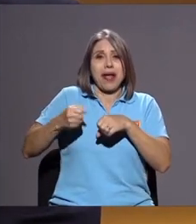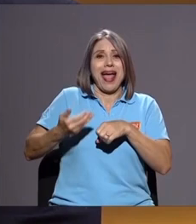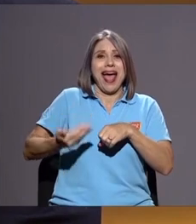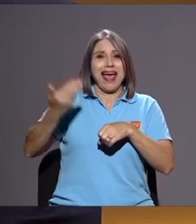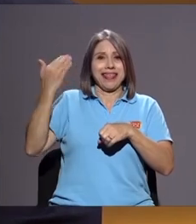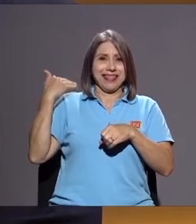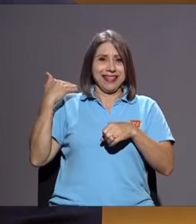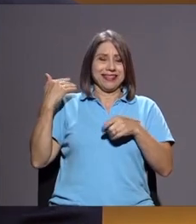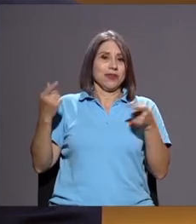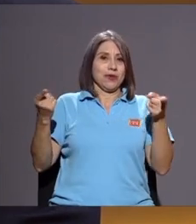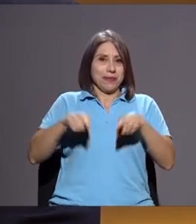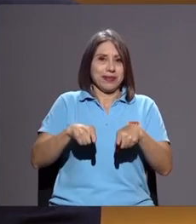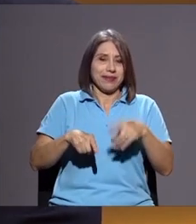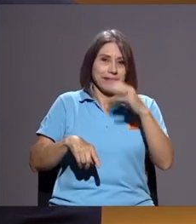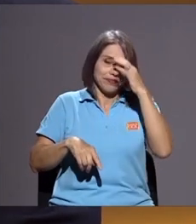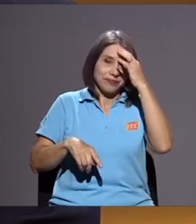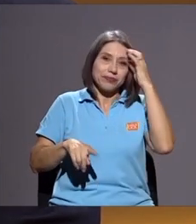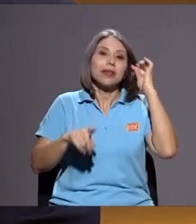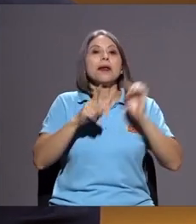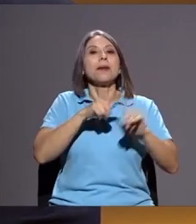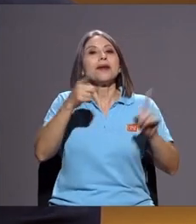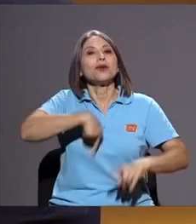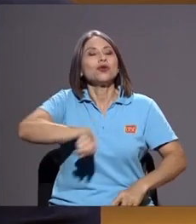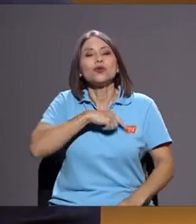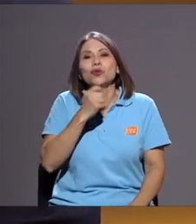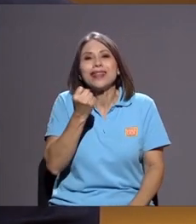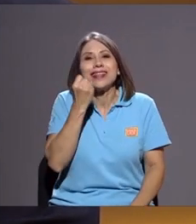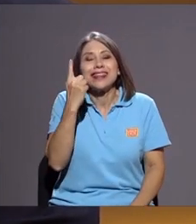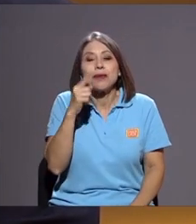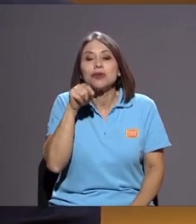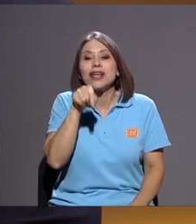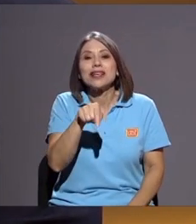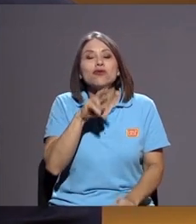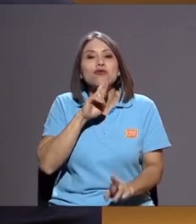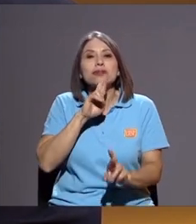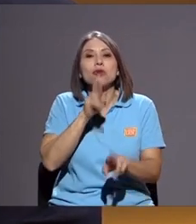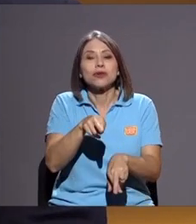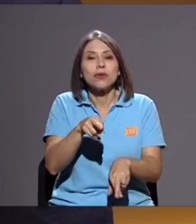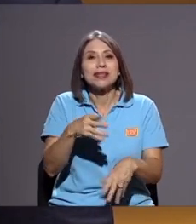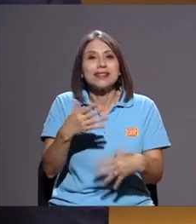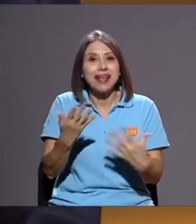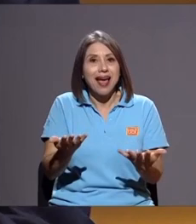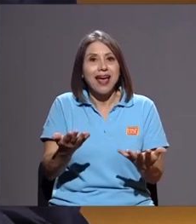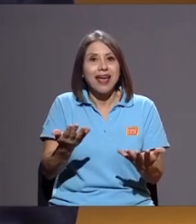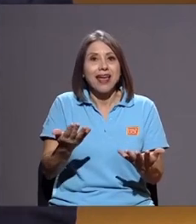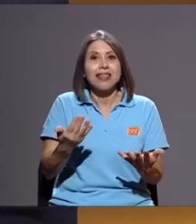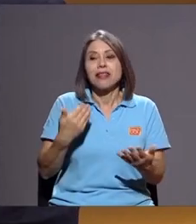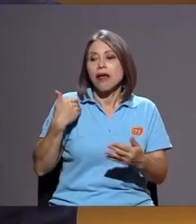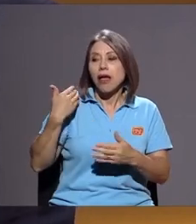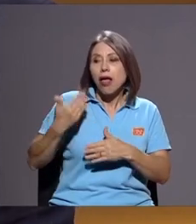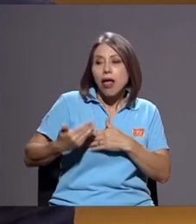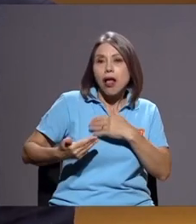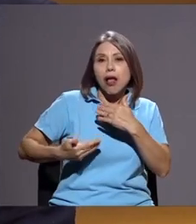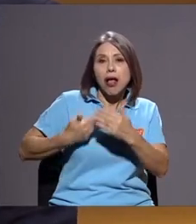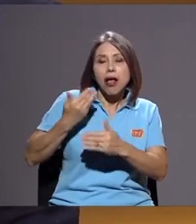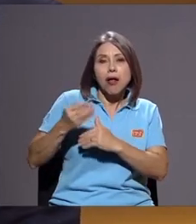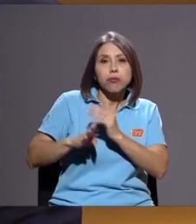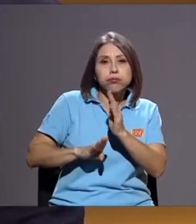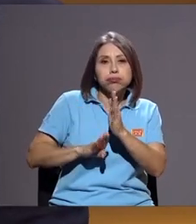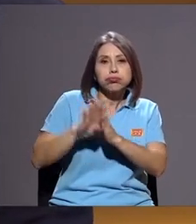de los vehículos sin entender qué es el bloqueo de los vehículos consecuencia precisamente de cómo ha ido evolucionando la sociedad